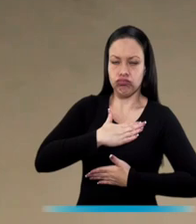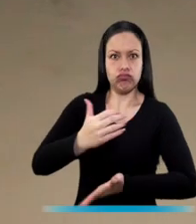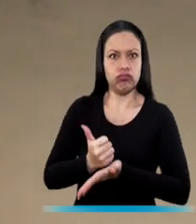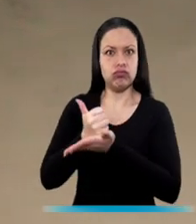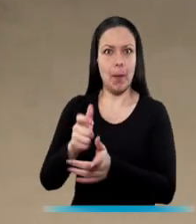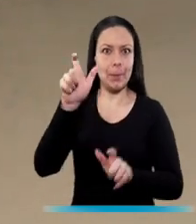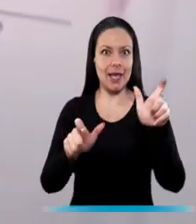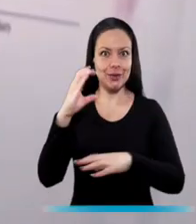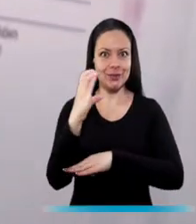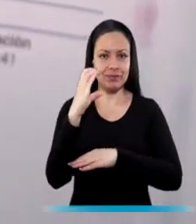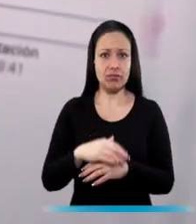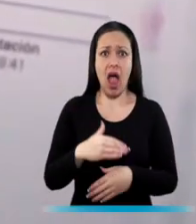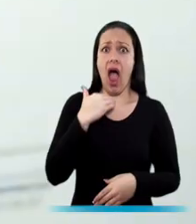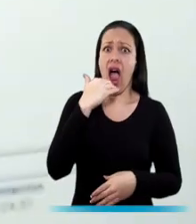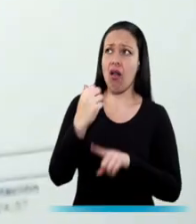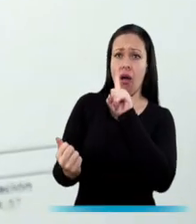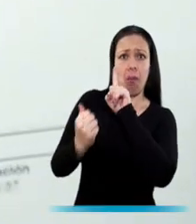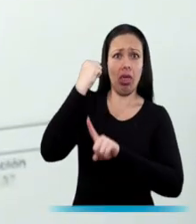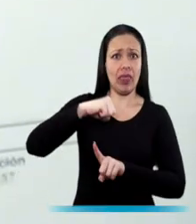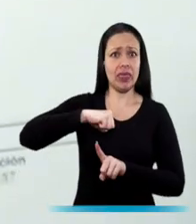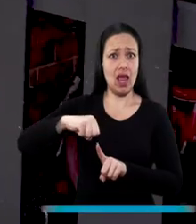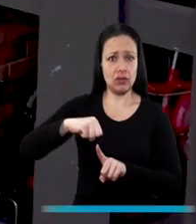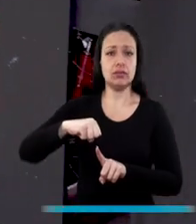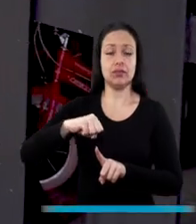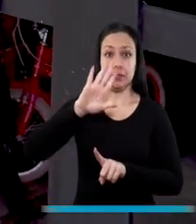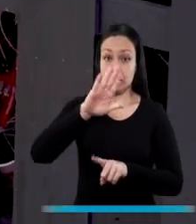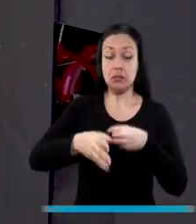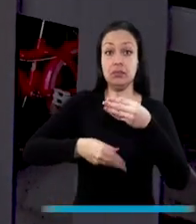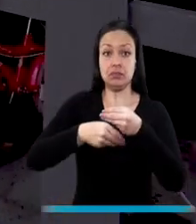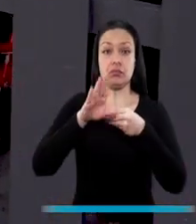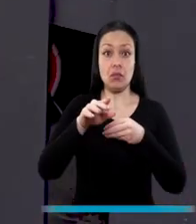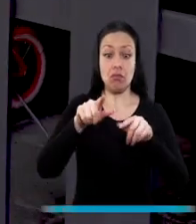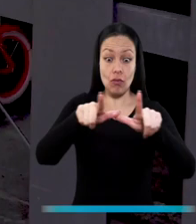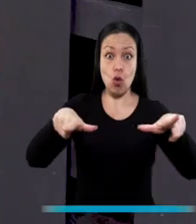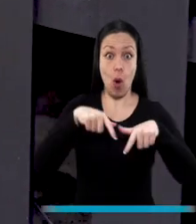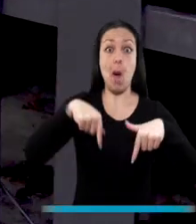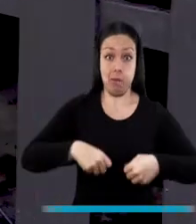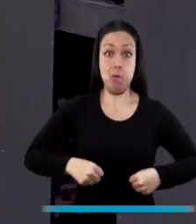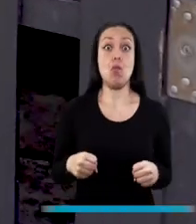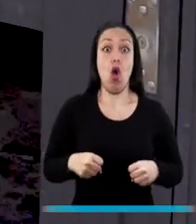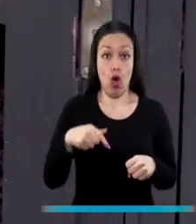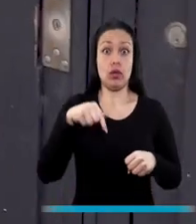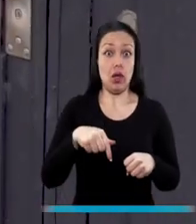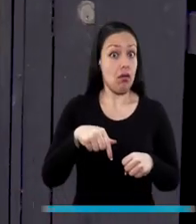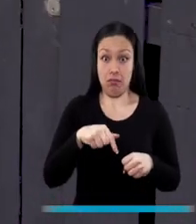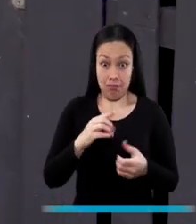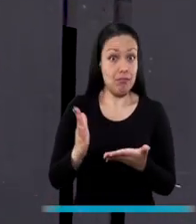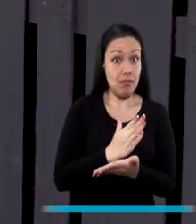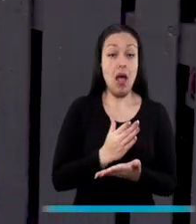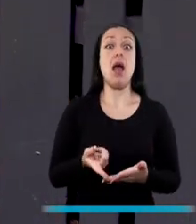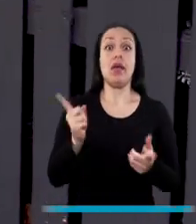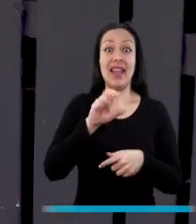quejas y reclamos ciudadanos por abusos o vulneración de derechos. Además del Centro de Atención al Público en Bogotá, en la Procu los atendemos